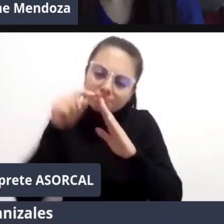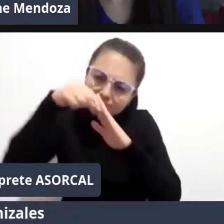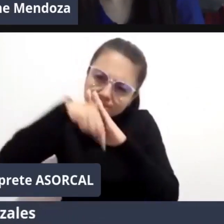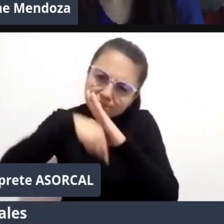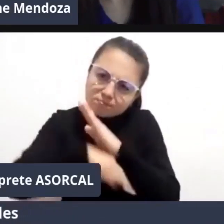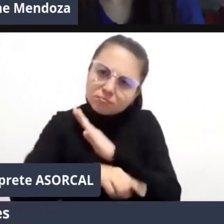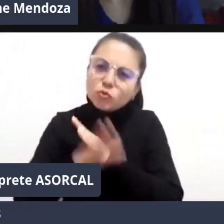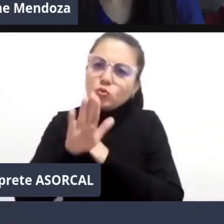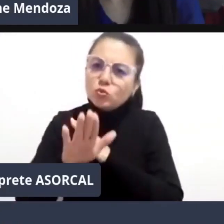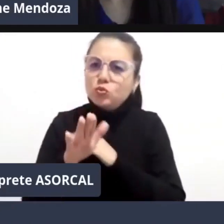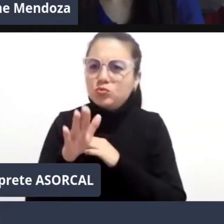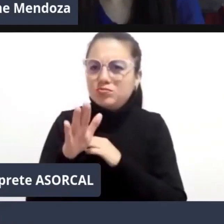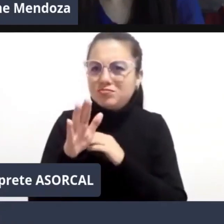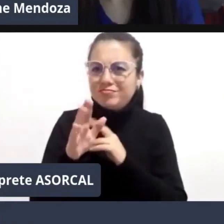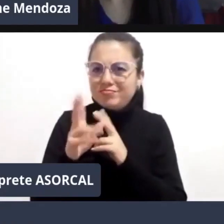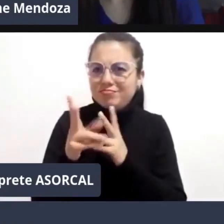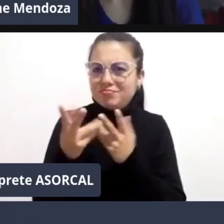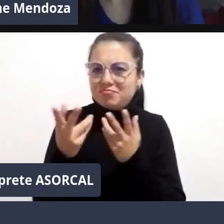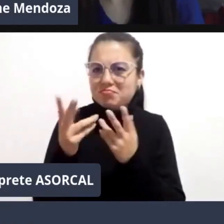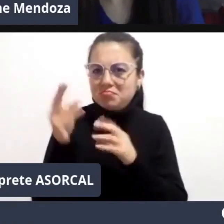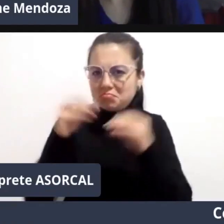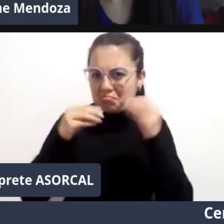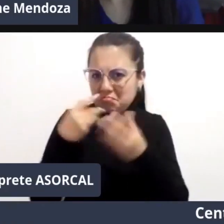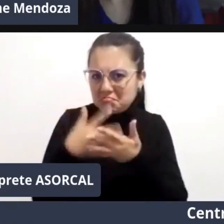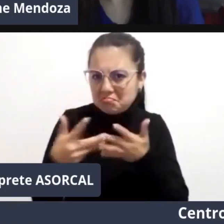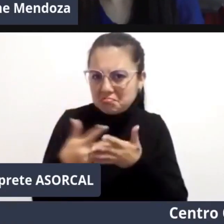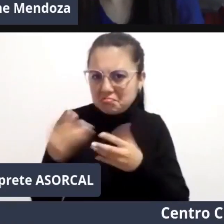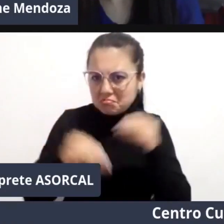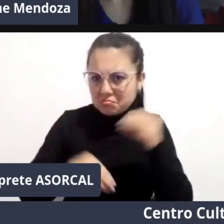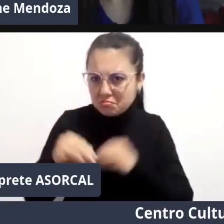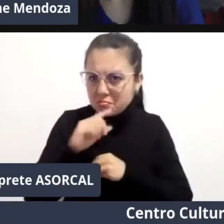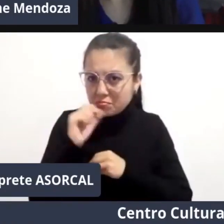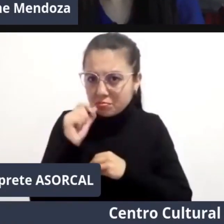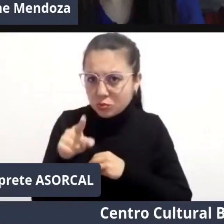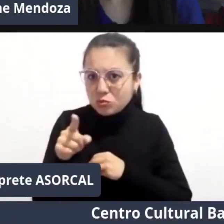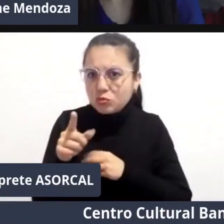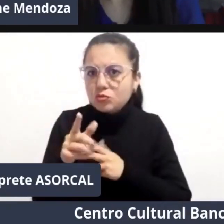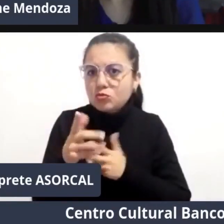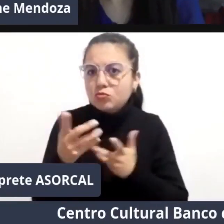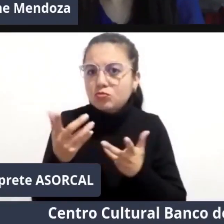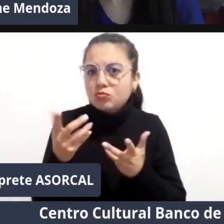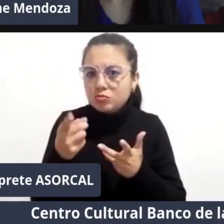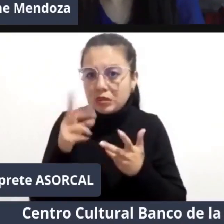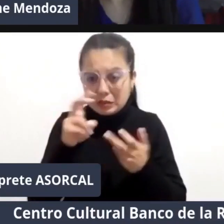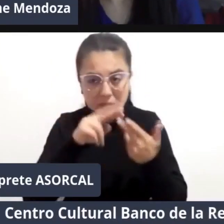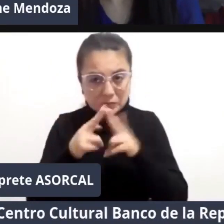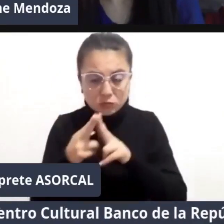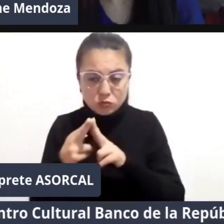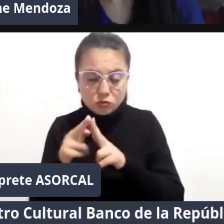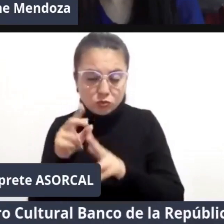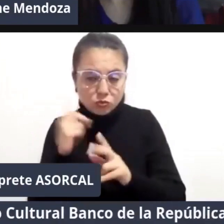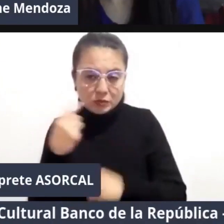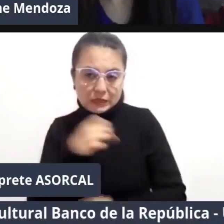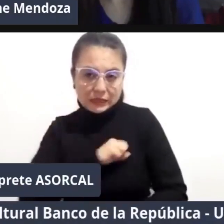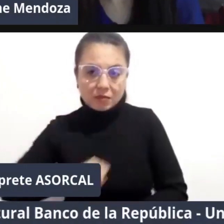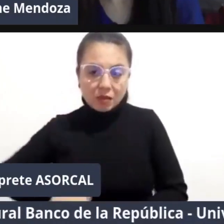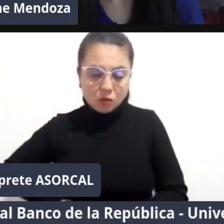trabajo es puramente sobre El Salvador. Y